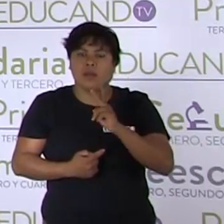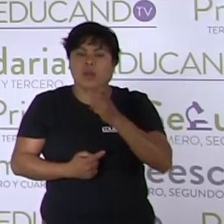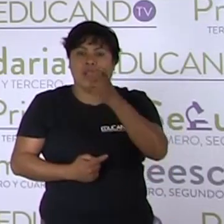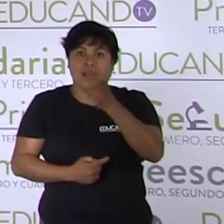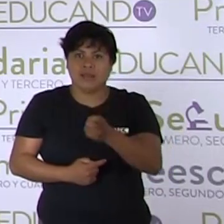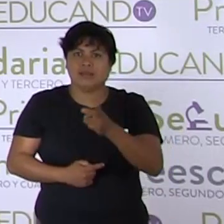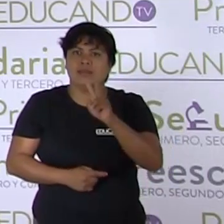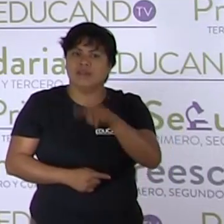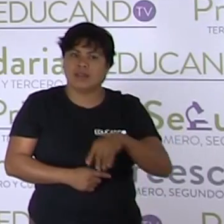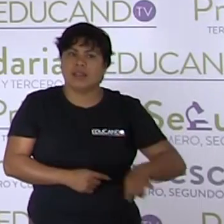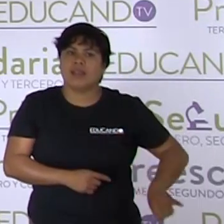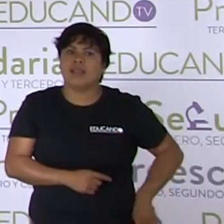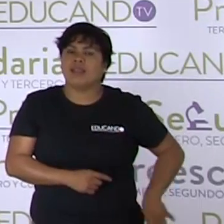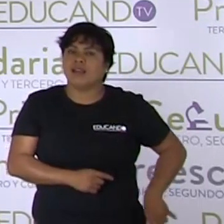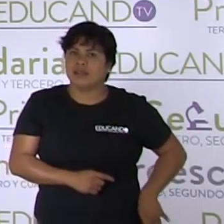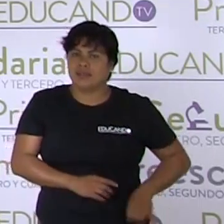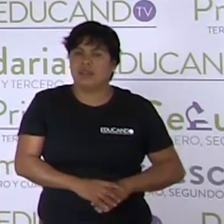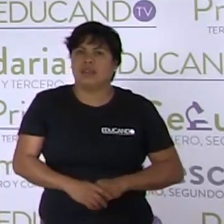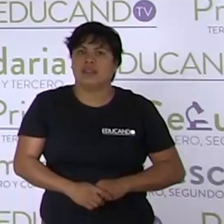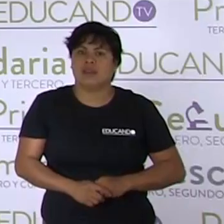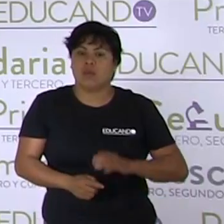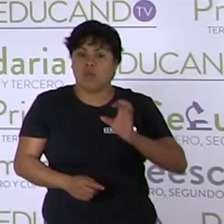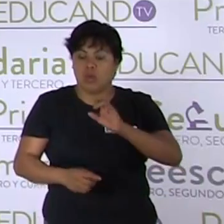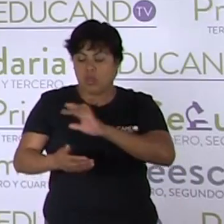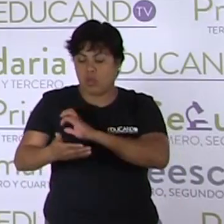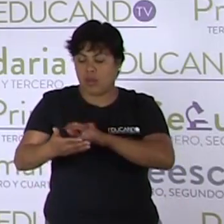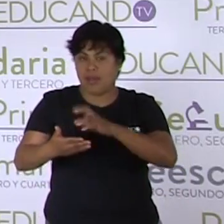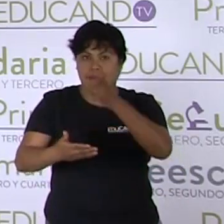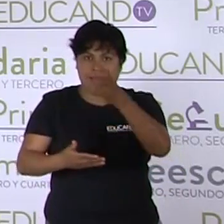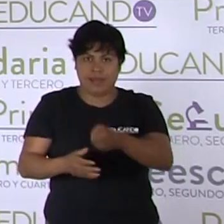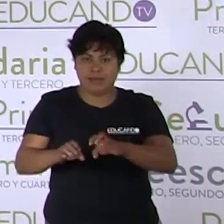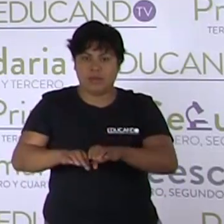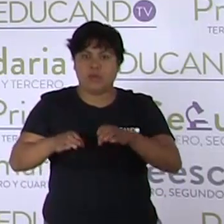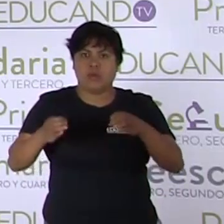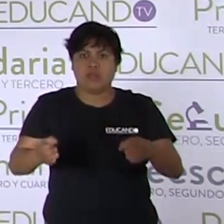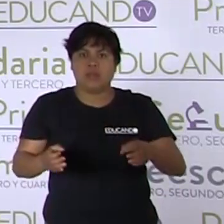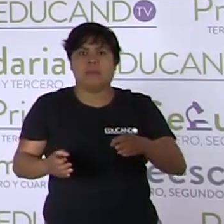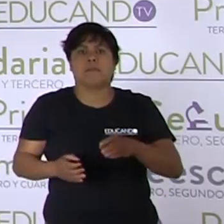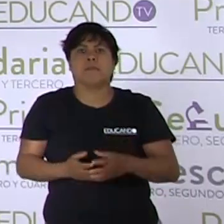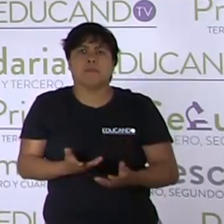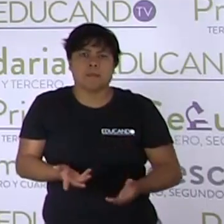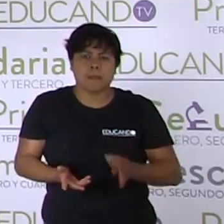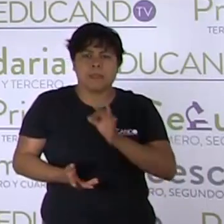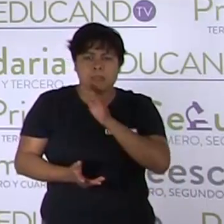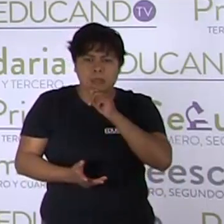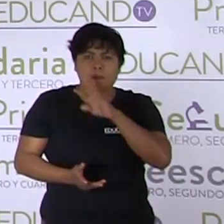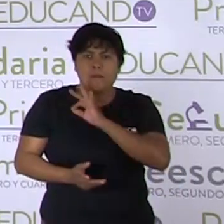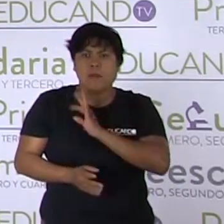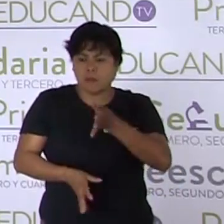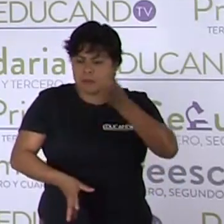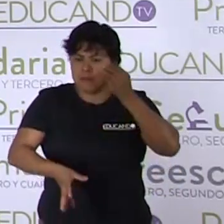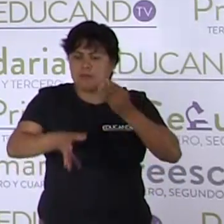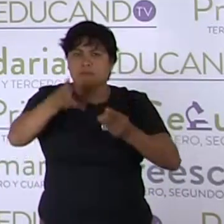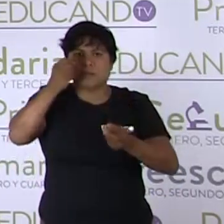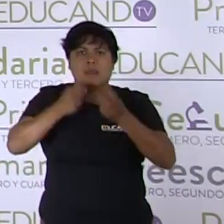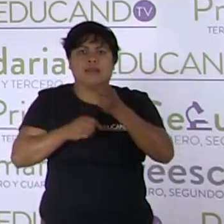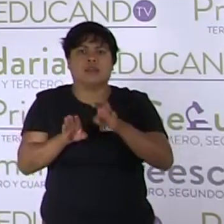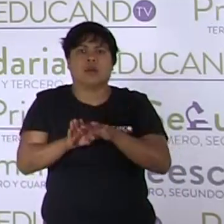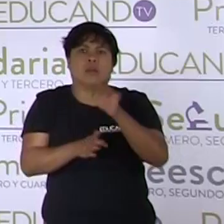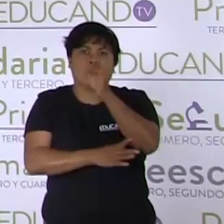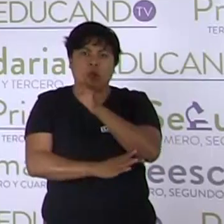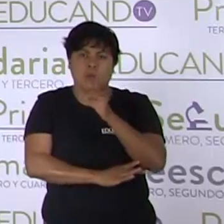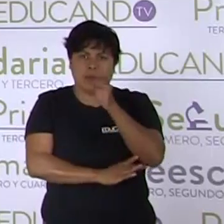resulta interesante que al leer estos cuentos, pues también te enriqueces de ese